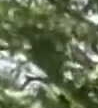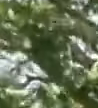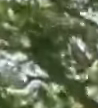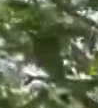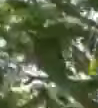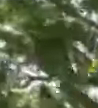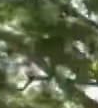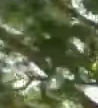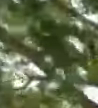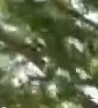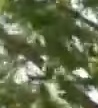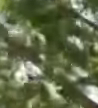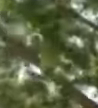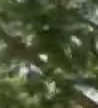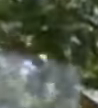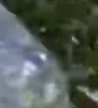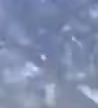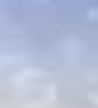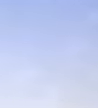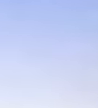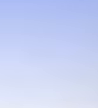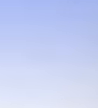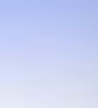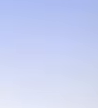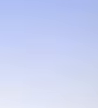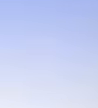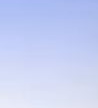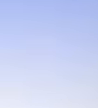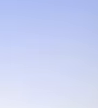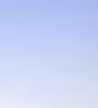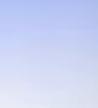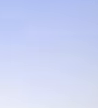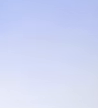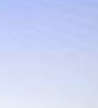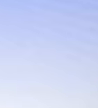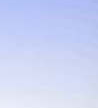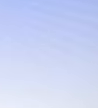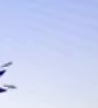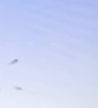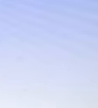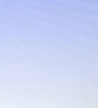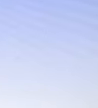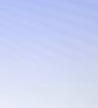Peque, quédate en casa. Cubavisión va por todos.